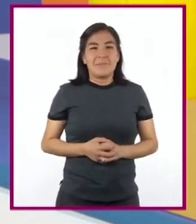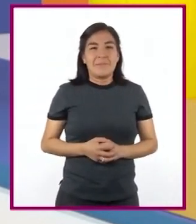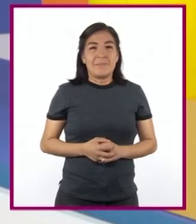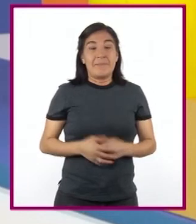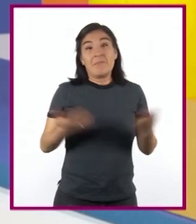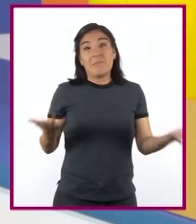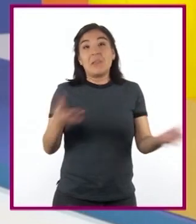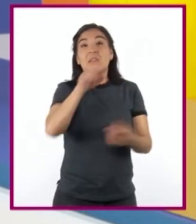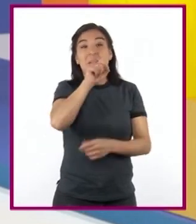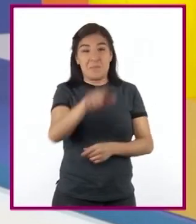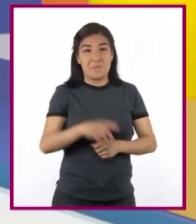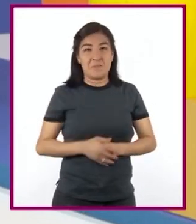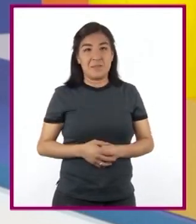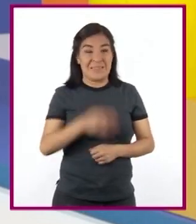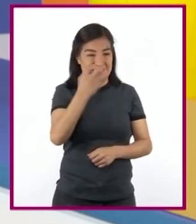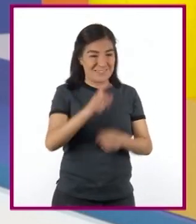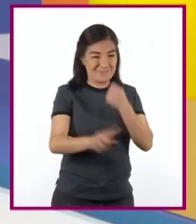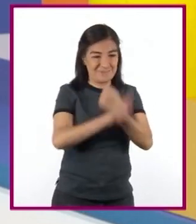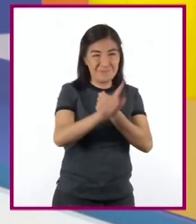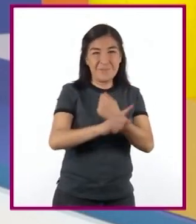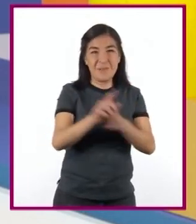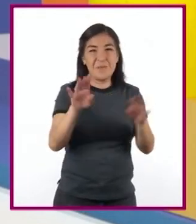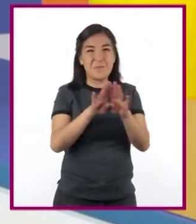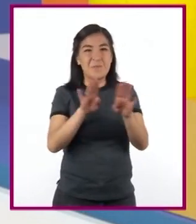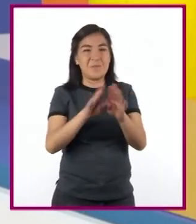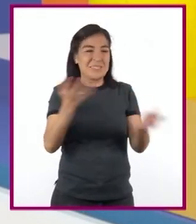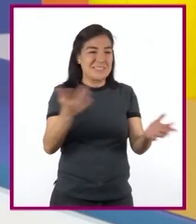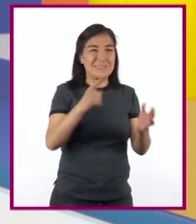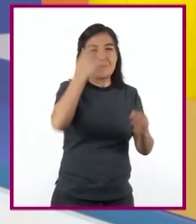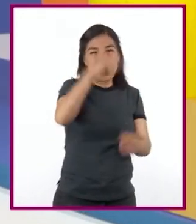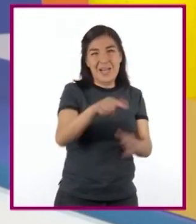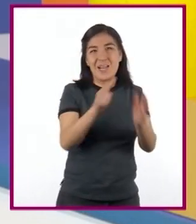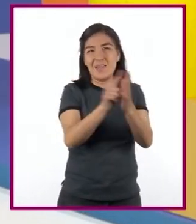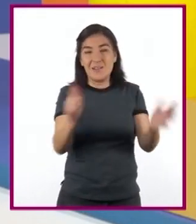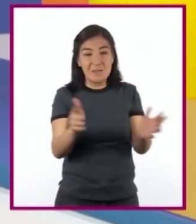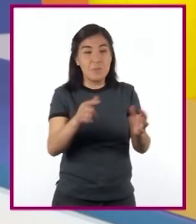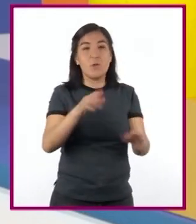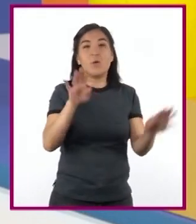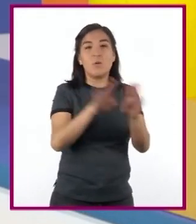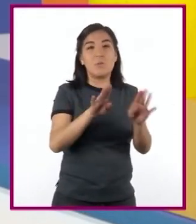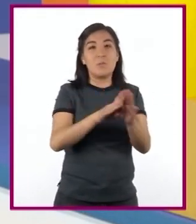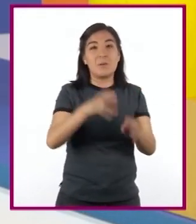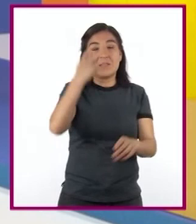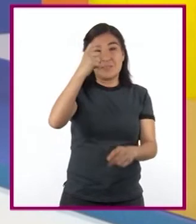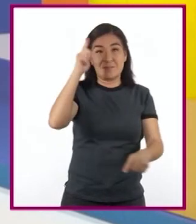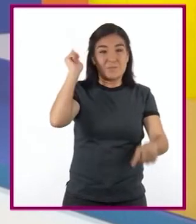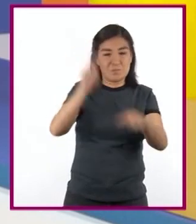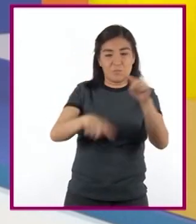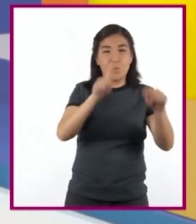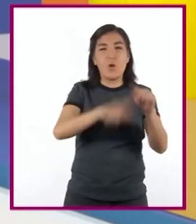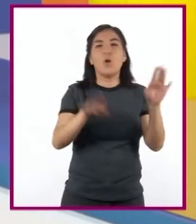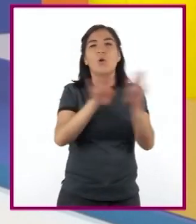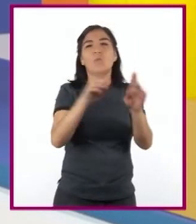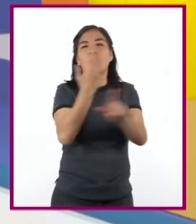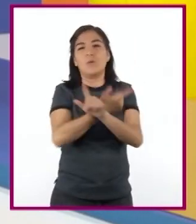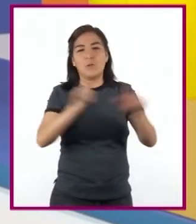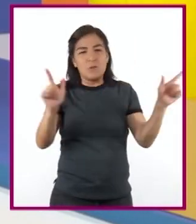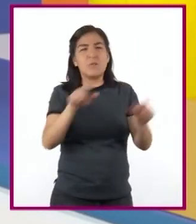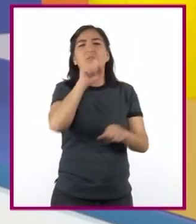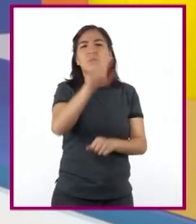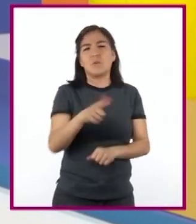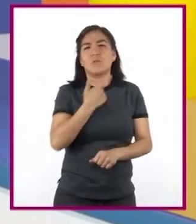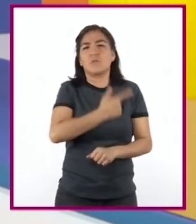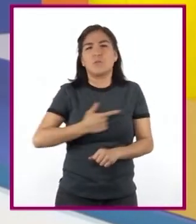Sin embargo, estas limitaciones no fueron suficientes para detener los anhelos de libertad y del gusto